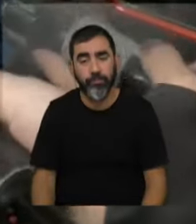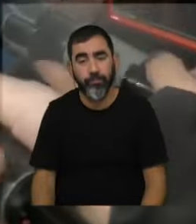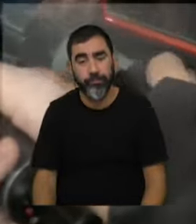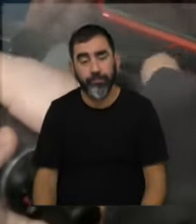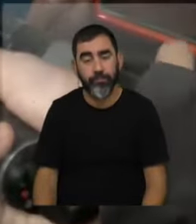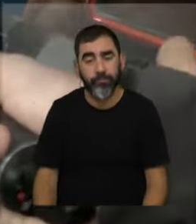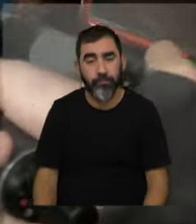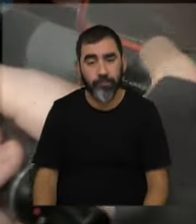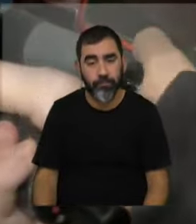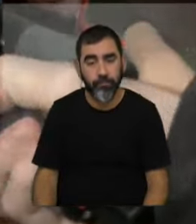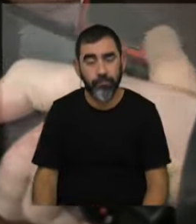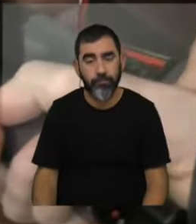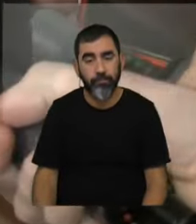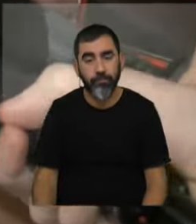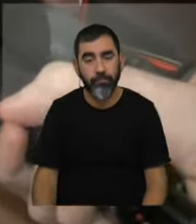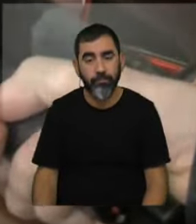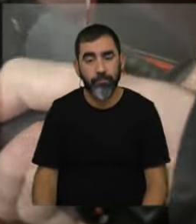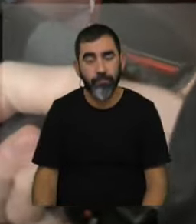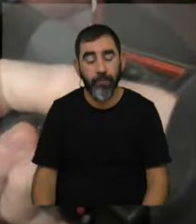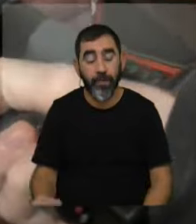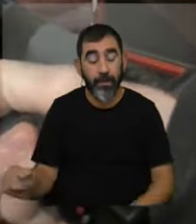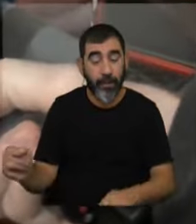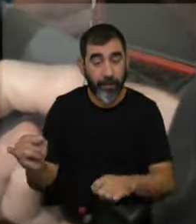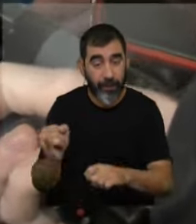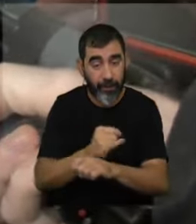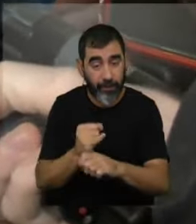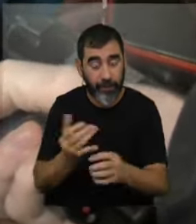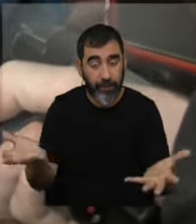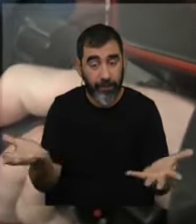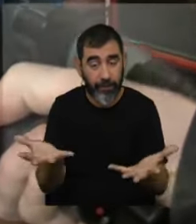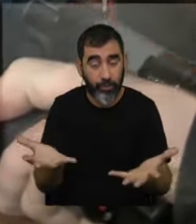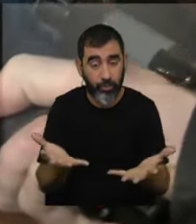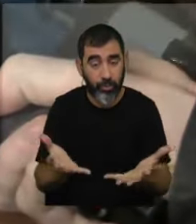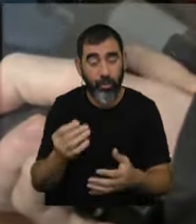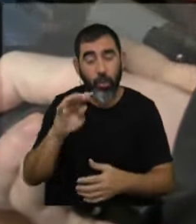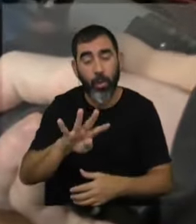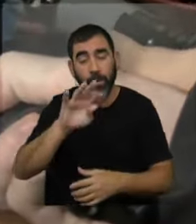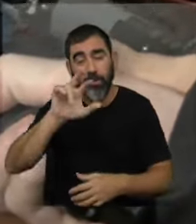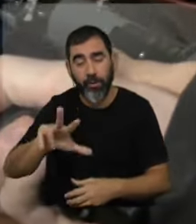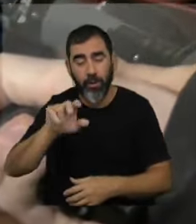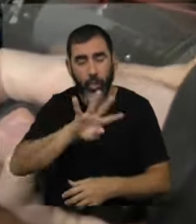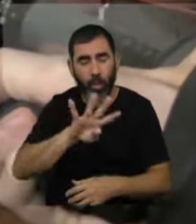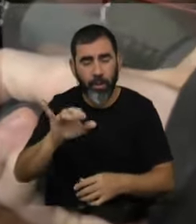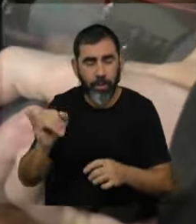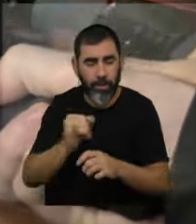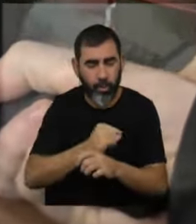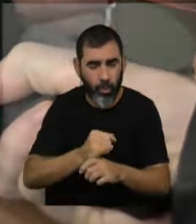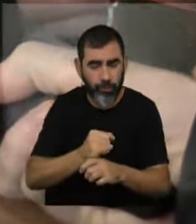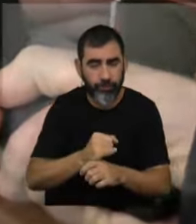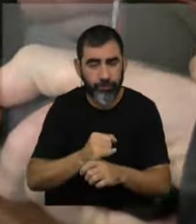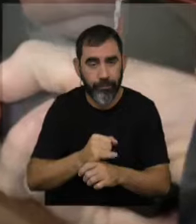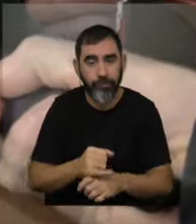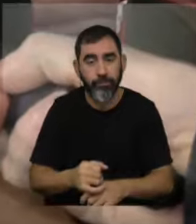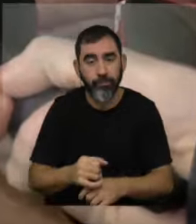hoy en día en el eh las las instituciones son este 43 44 instituciones de las